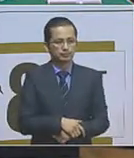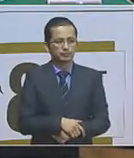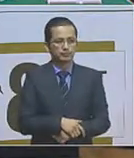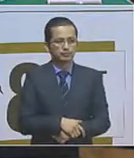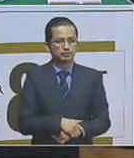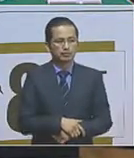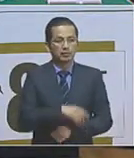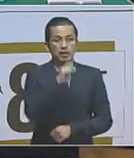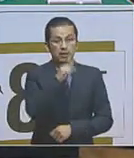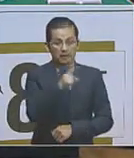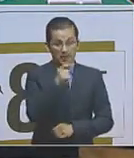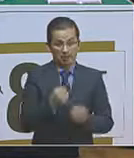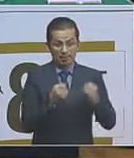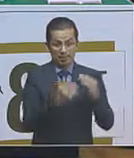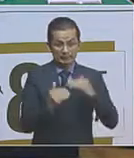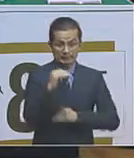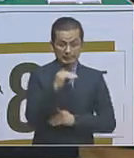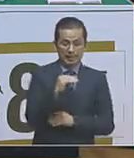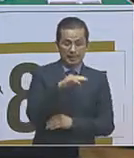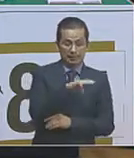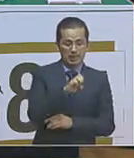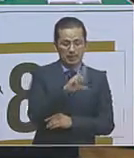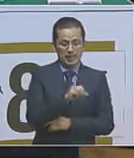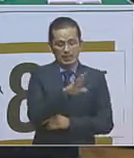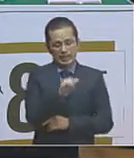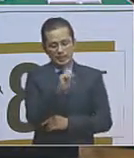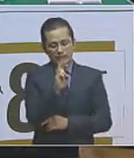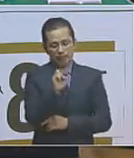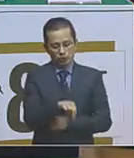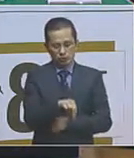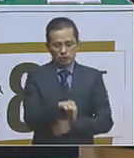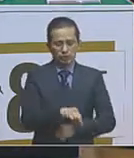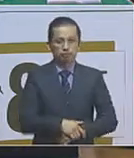y las magistradas maría del carmen carreón castro